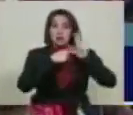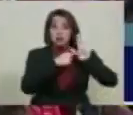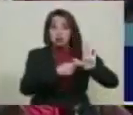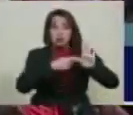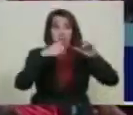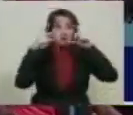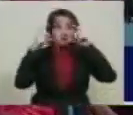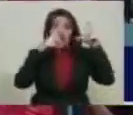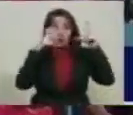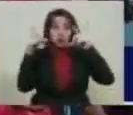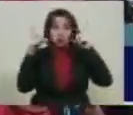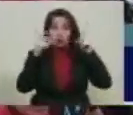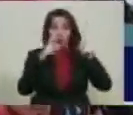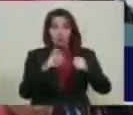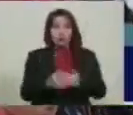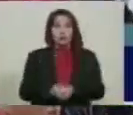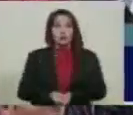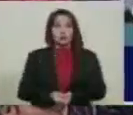imágenes.